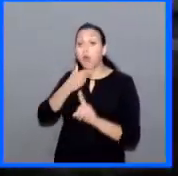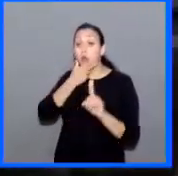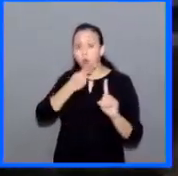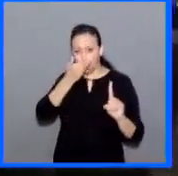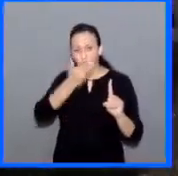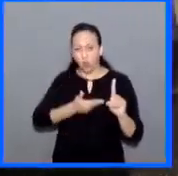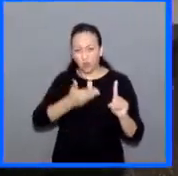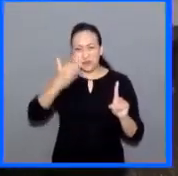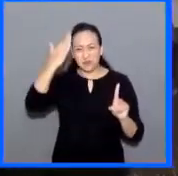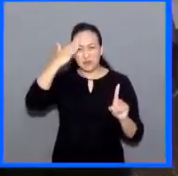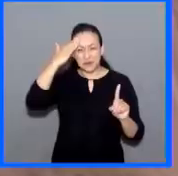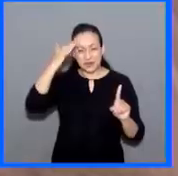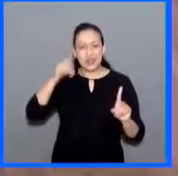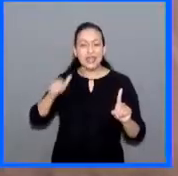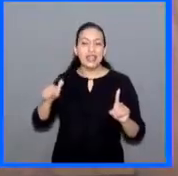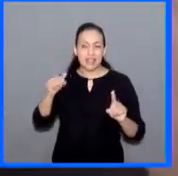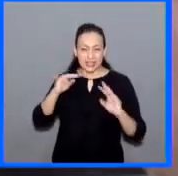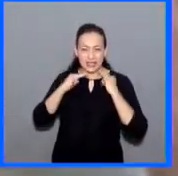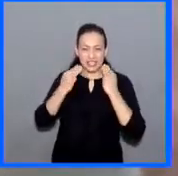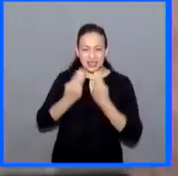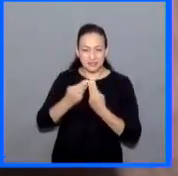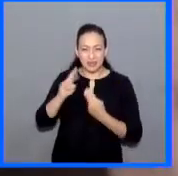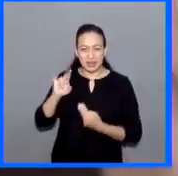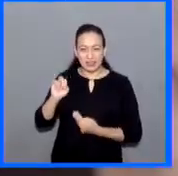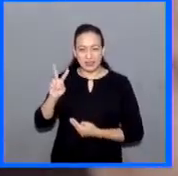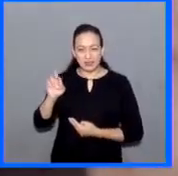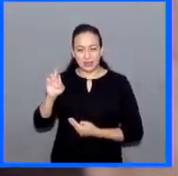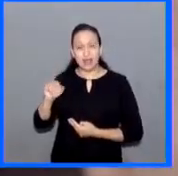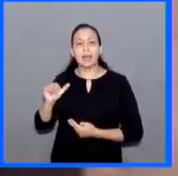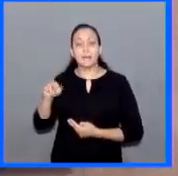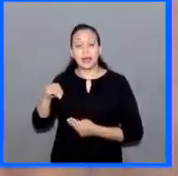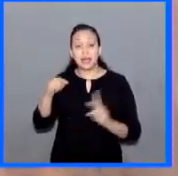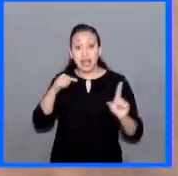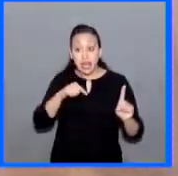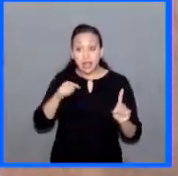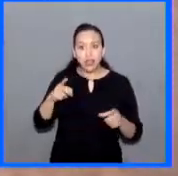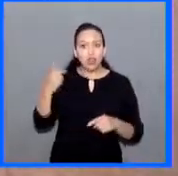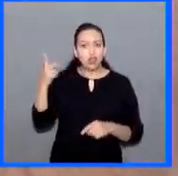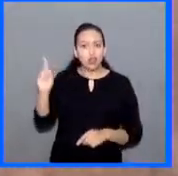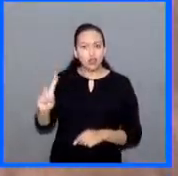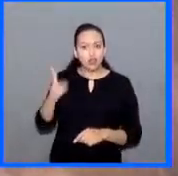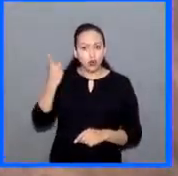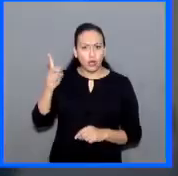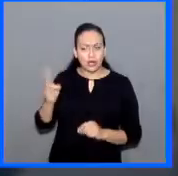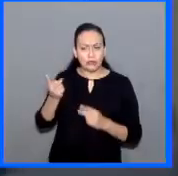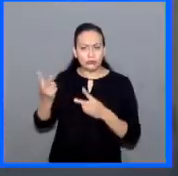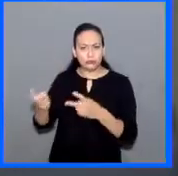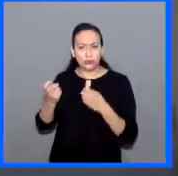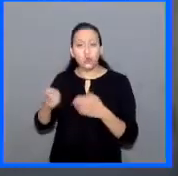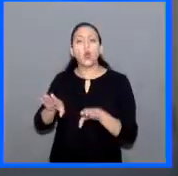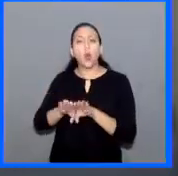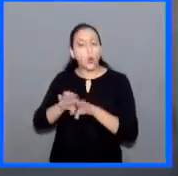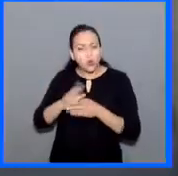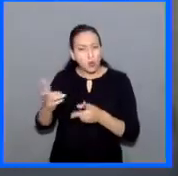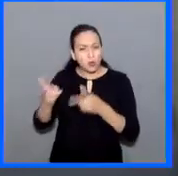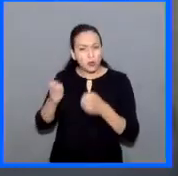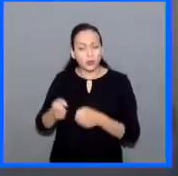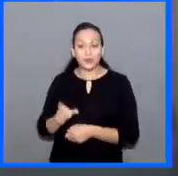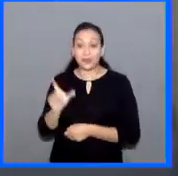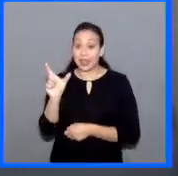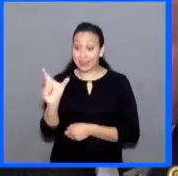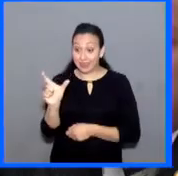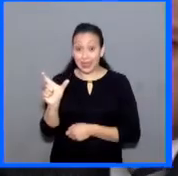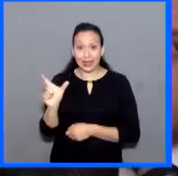Riviera Maya, a quien se le atribuye el saqueo de millones de dólares mediante la clonación de tarjetas en cajeros de centros